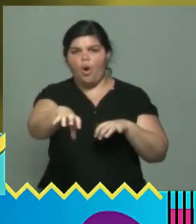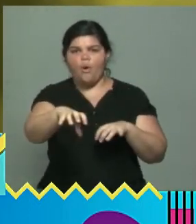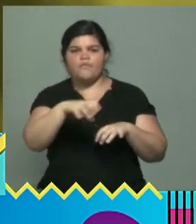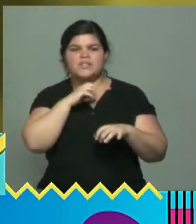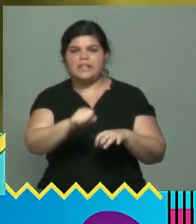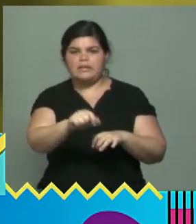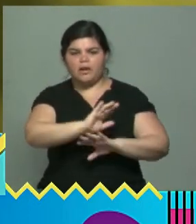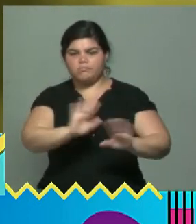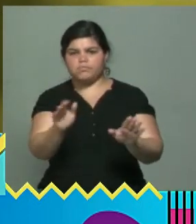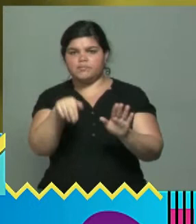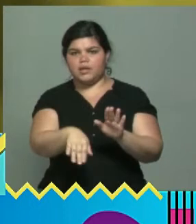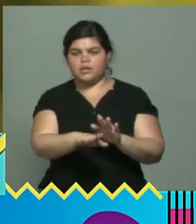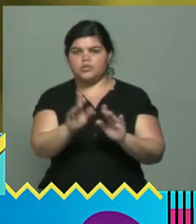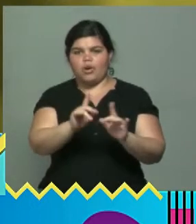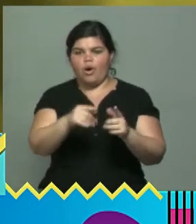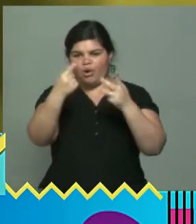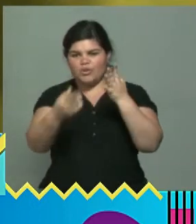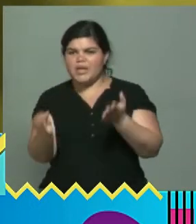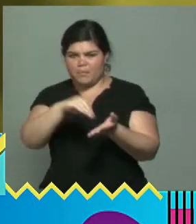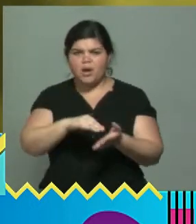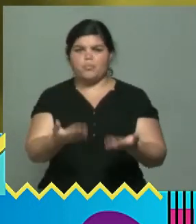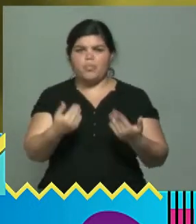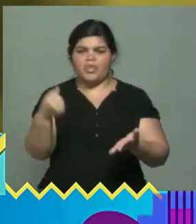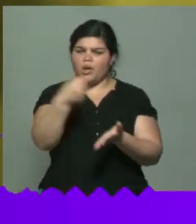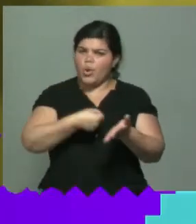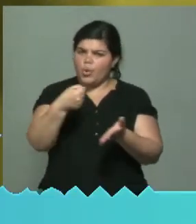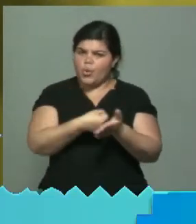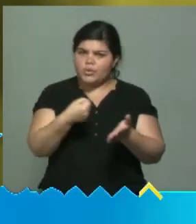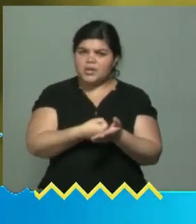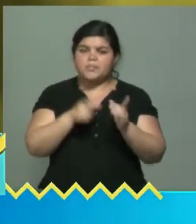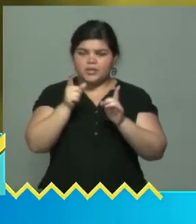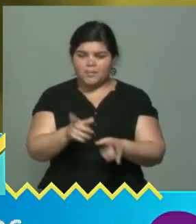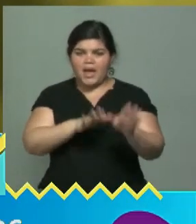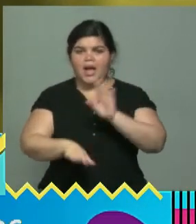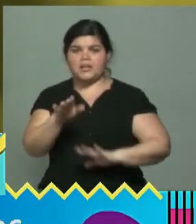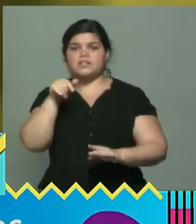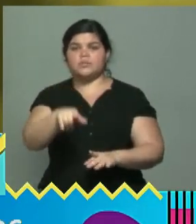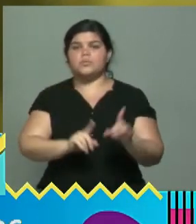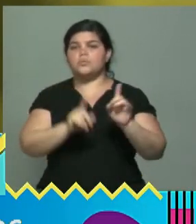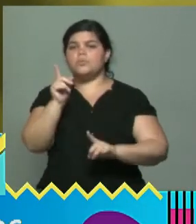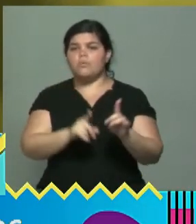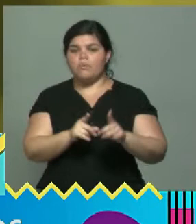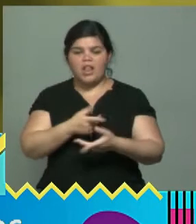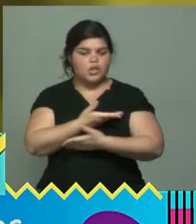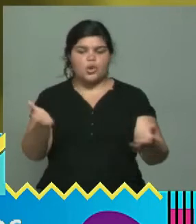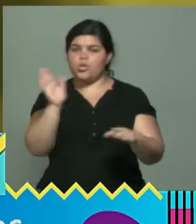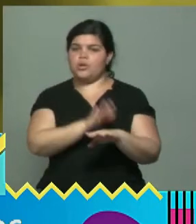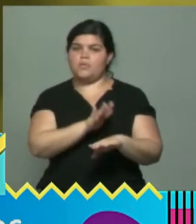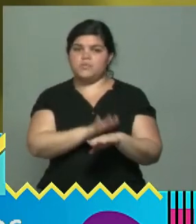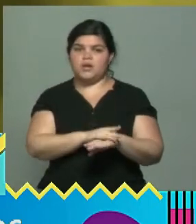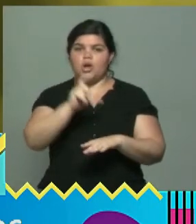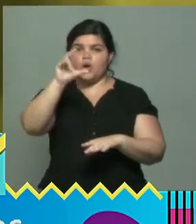bueno mostrar que se pueden hacer otras cosas, que el desafío es grande, pero que también se está haciendo, y que el desafío es de todos, ¿sí? Porque